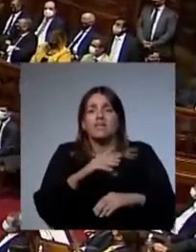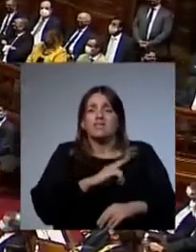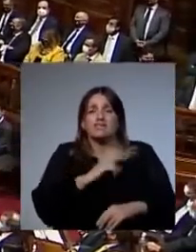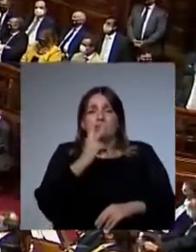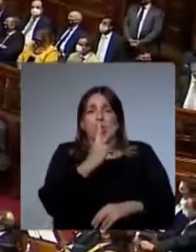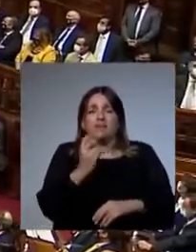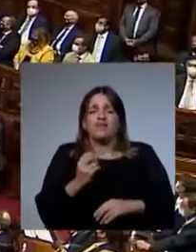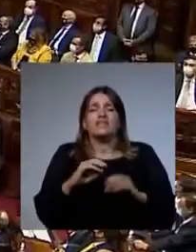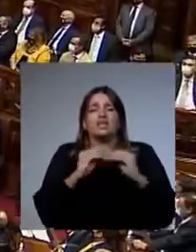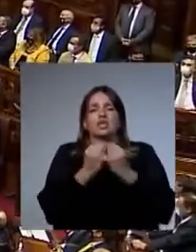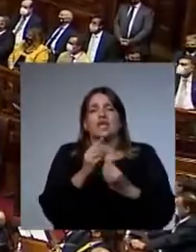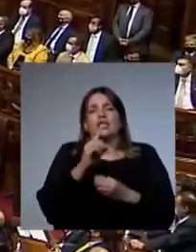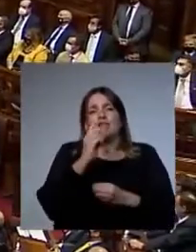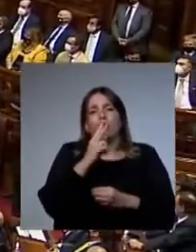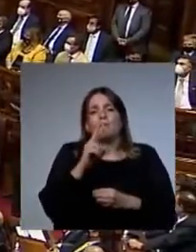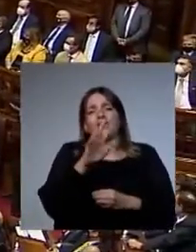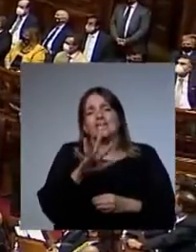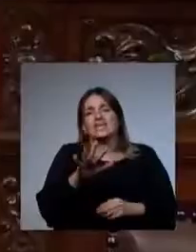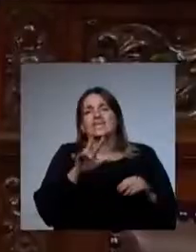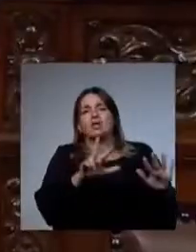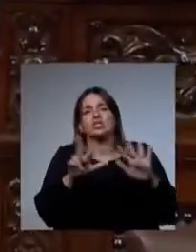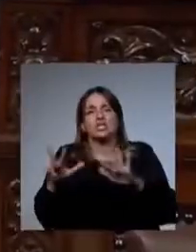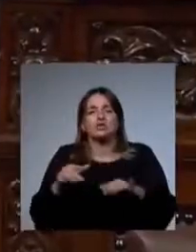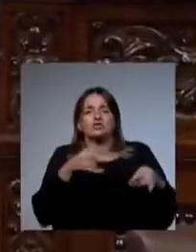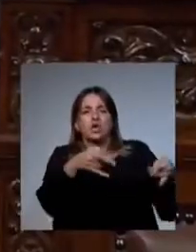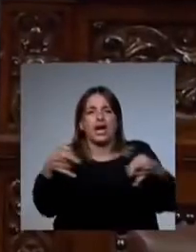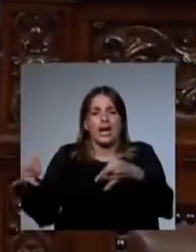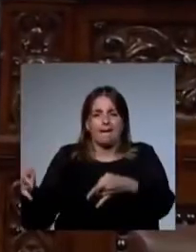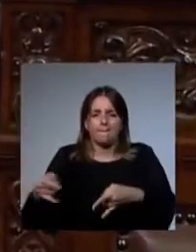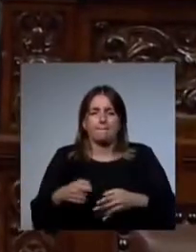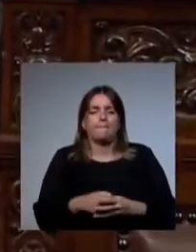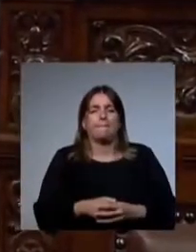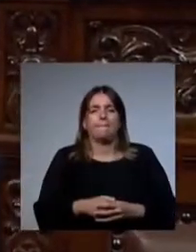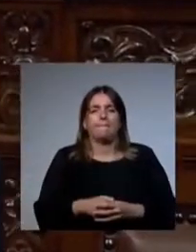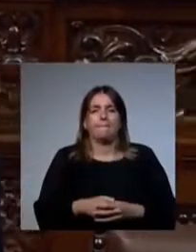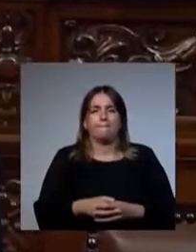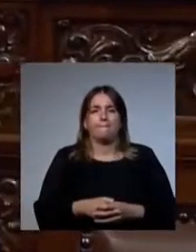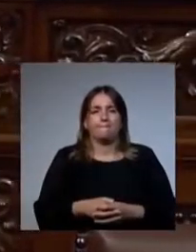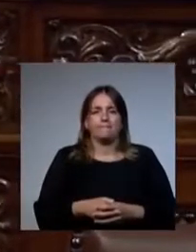con 2.588 plazas.